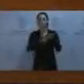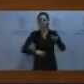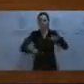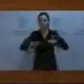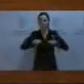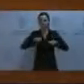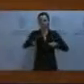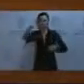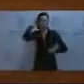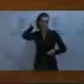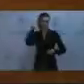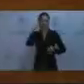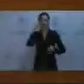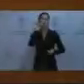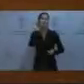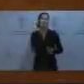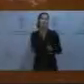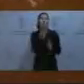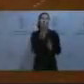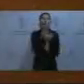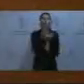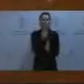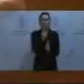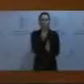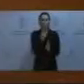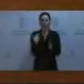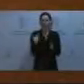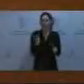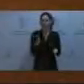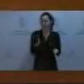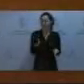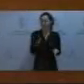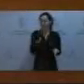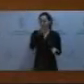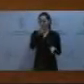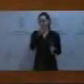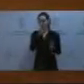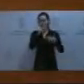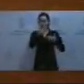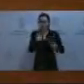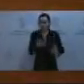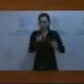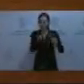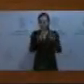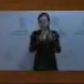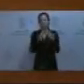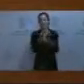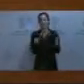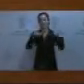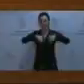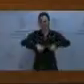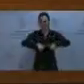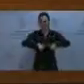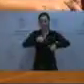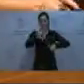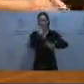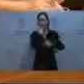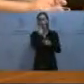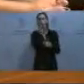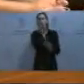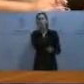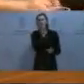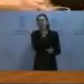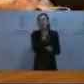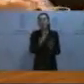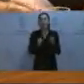que remontar al siglo pasado, no, fue hace 2 días, fue el mes de febrero del presente año. De hecho, el